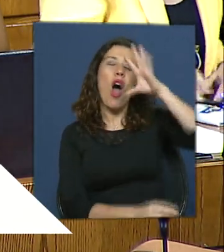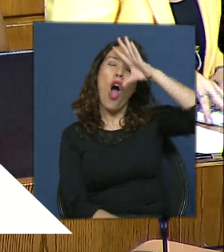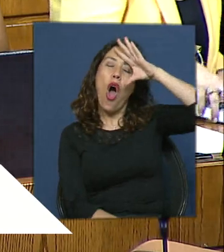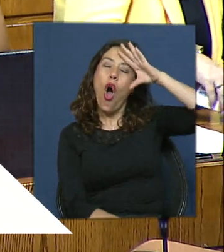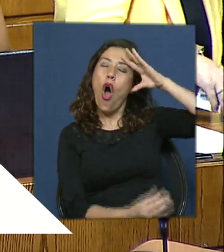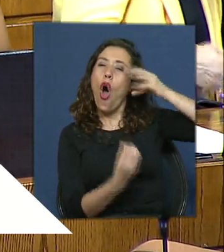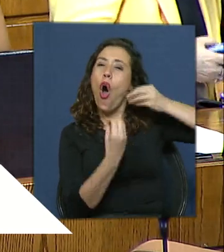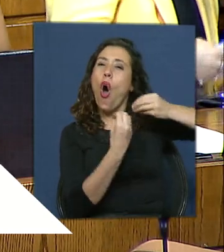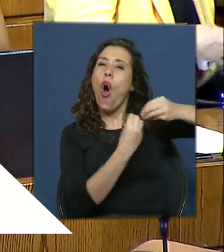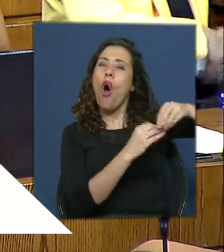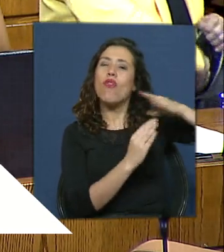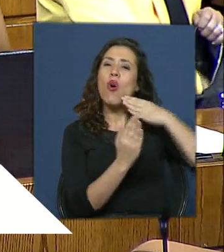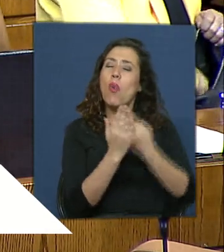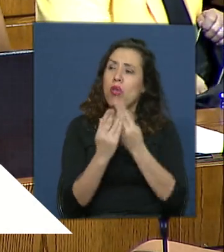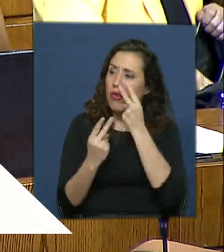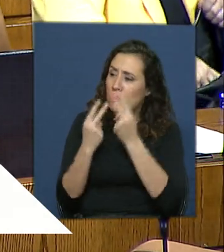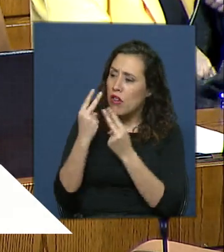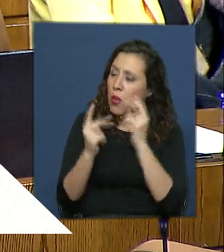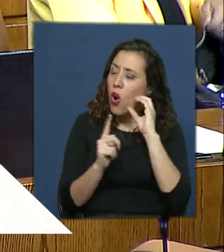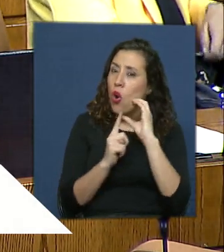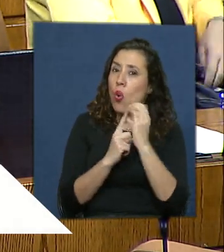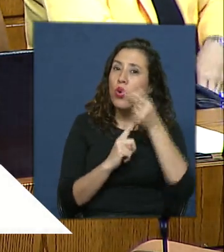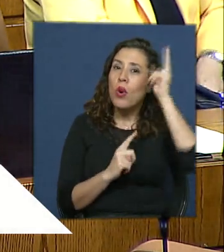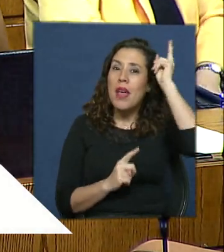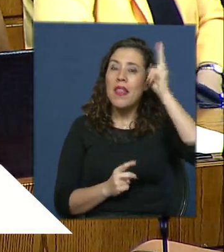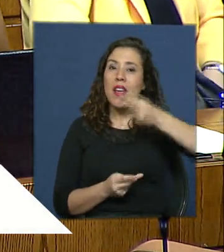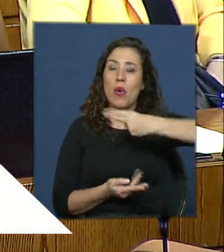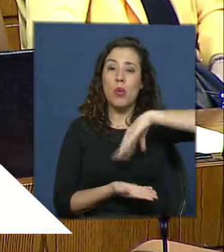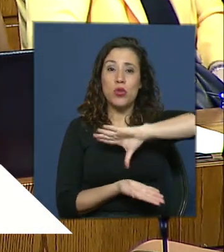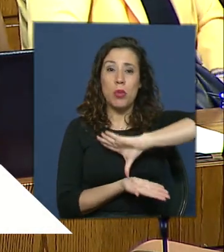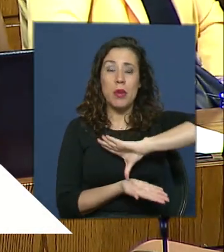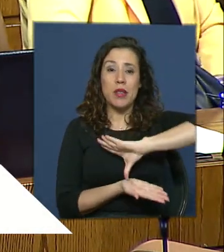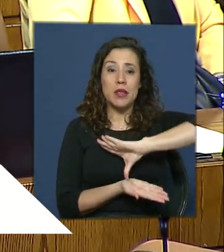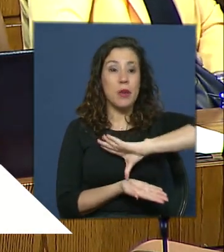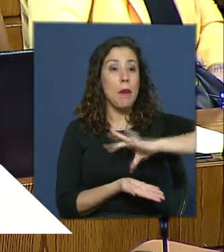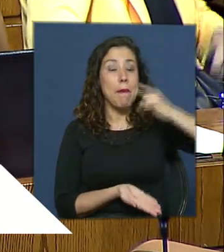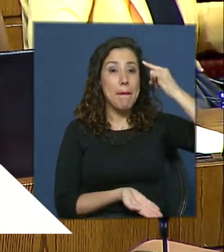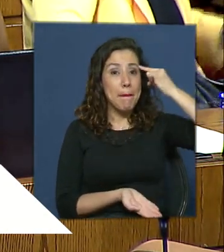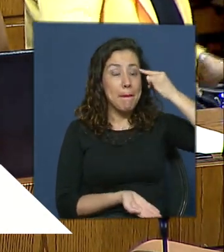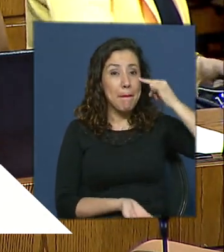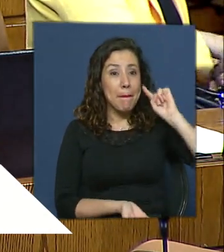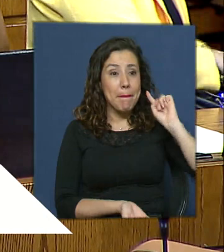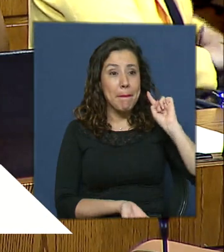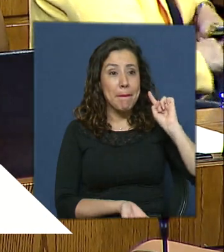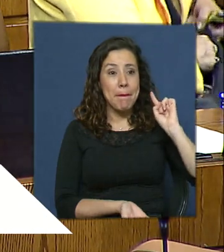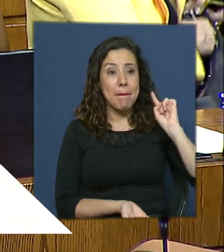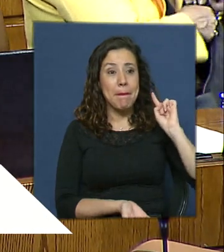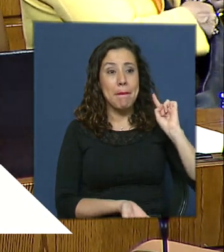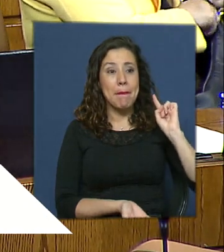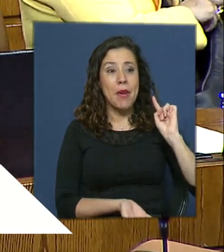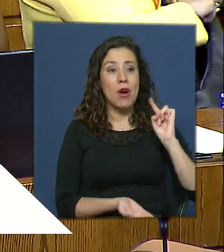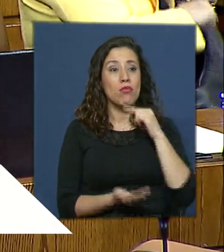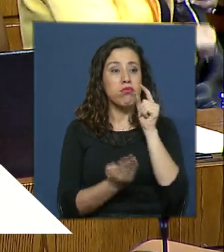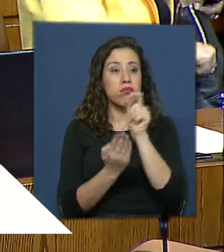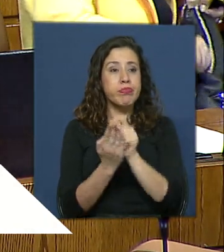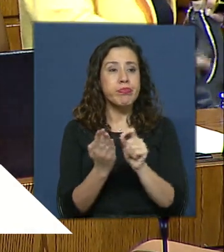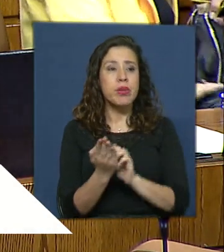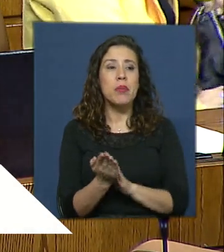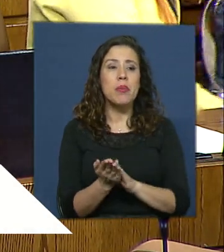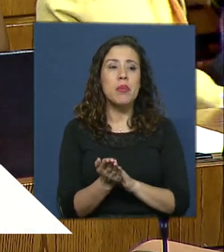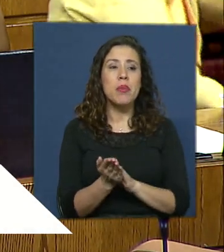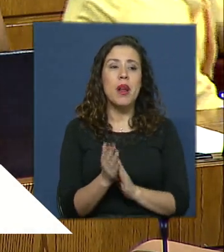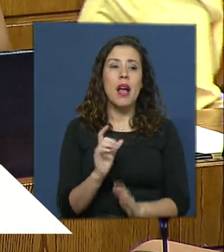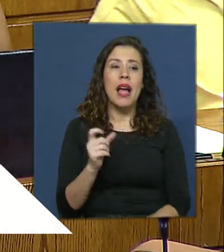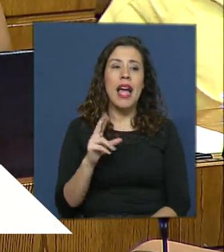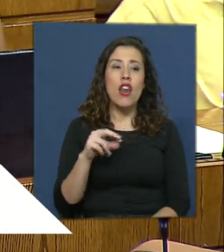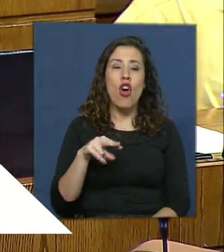de revisar las culturas indígenas de nuestro país. Sin embargo, ya en las crónicas, por ejemplo, de Jerónimo